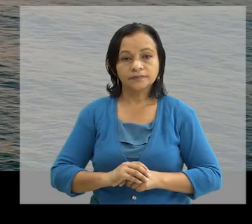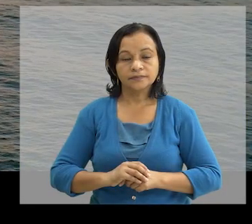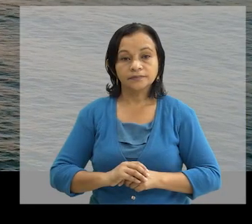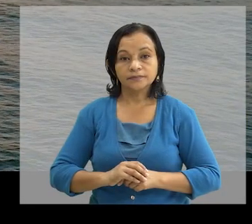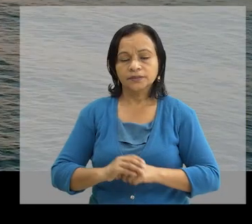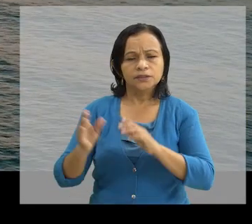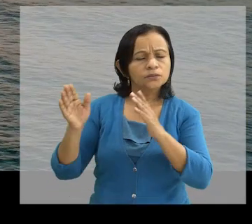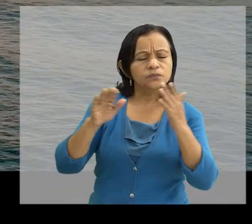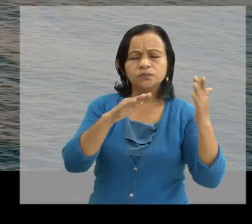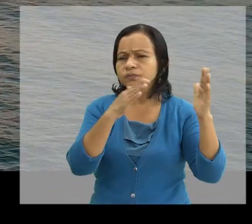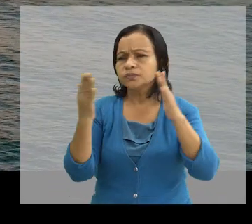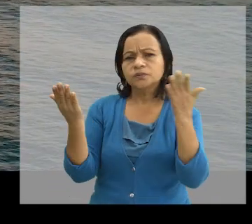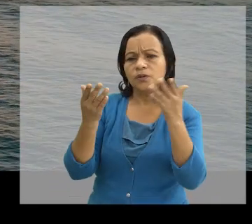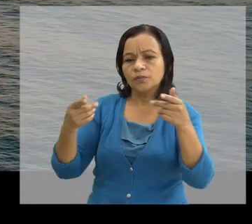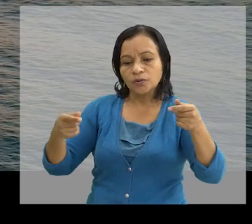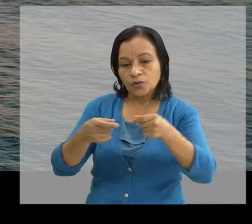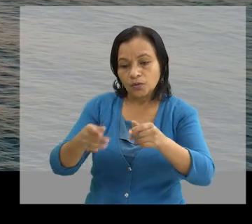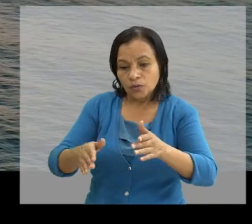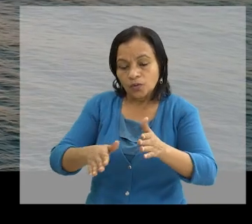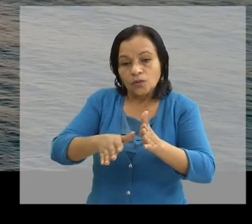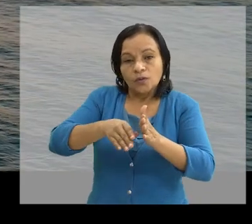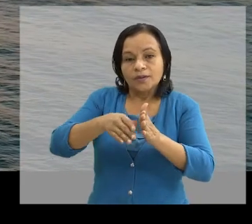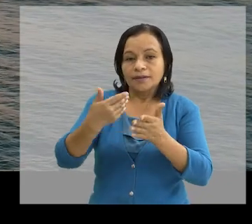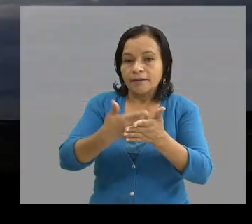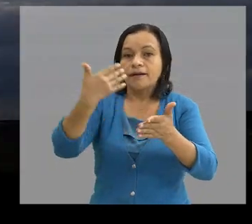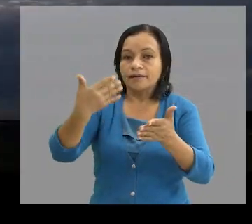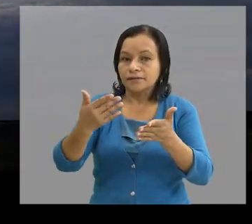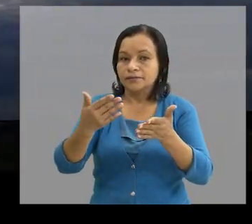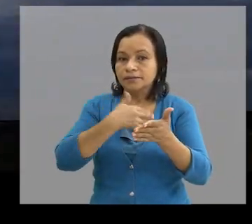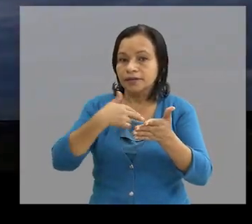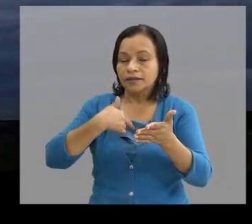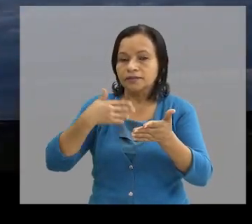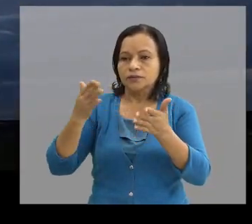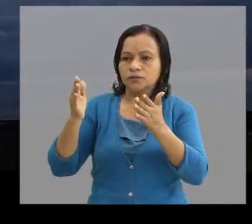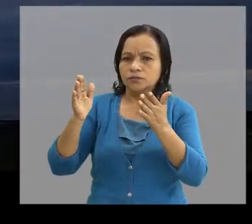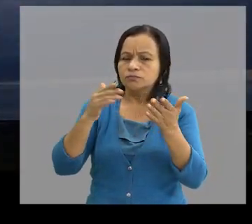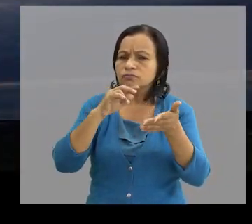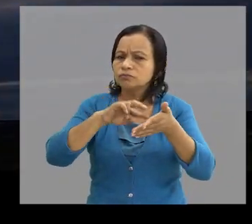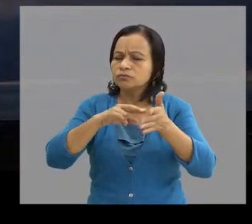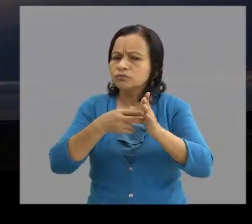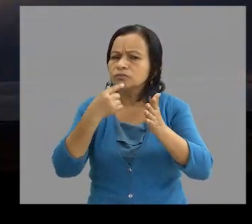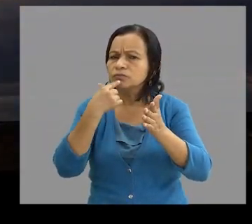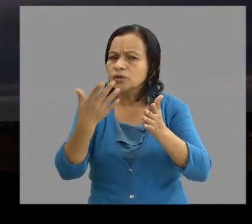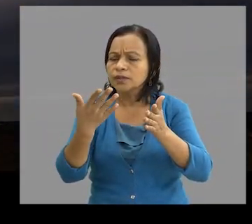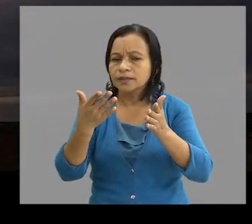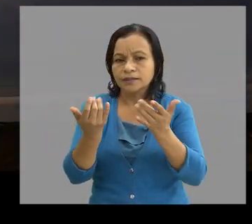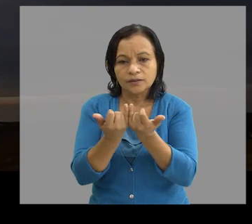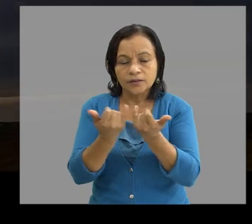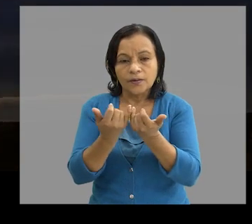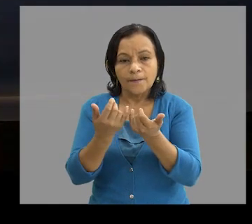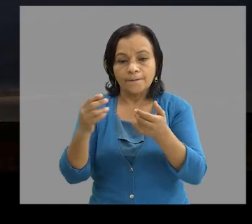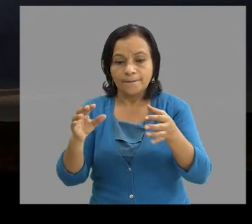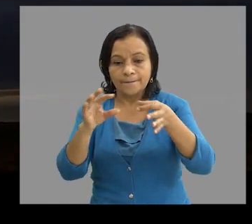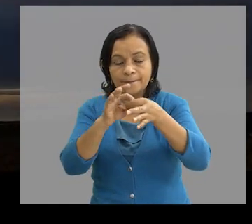El viento se origina de la energía del sol como fuente de calor El movimiento del aire se debe principalmente a una propiedad